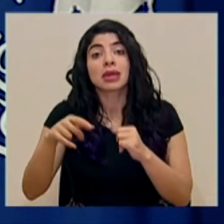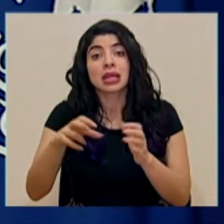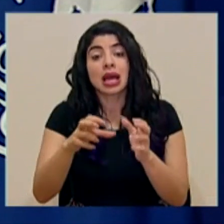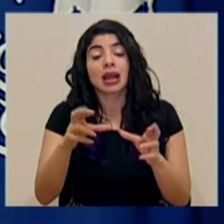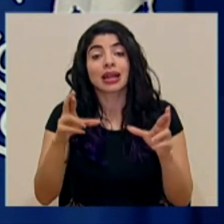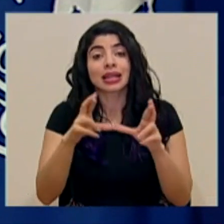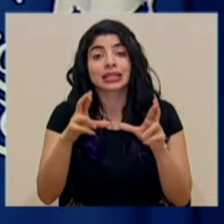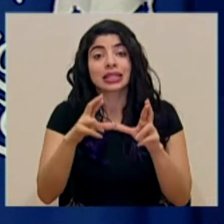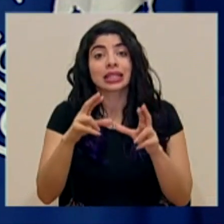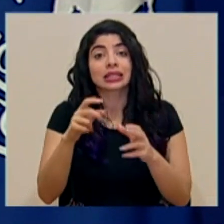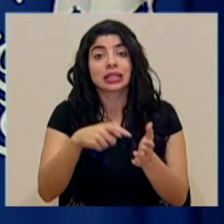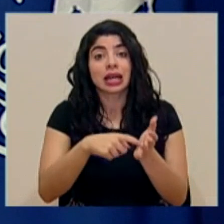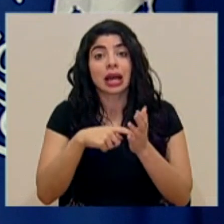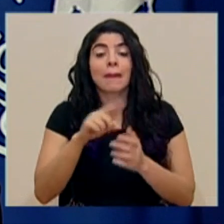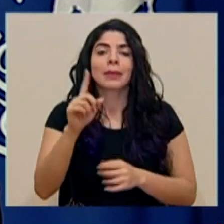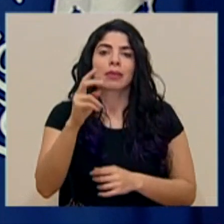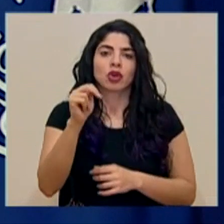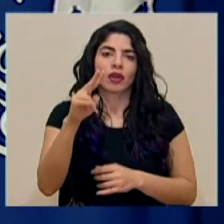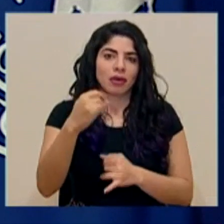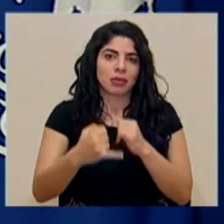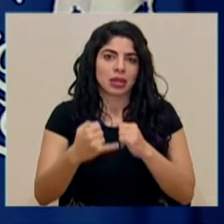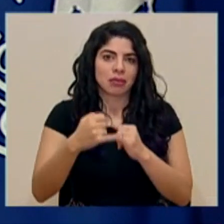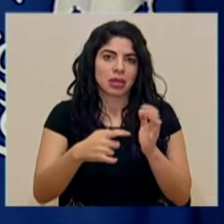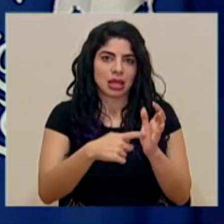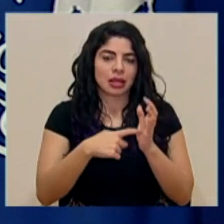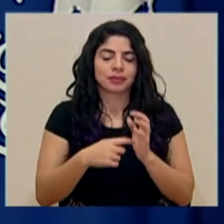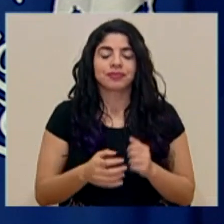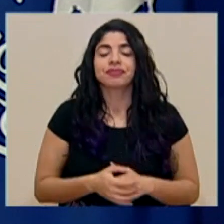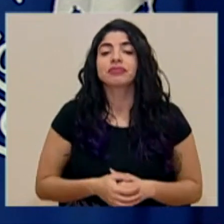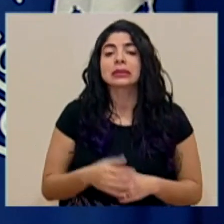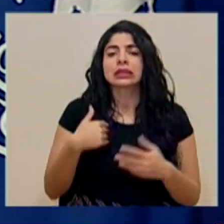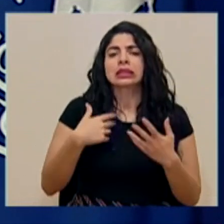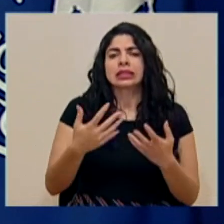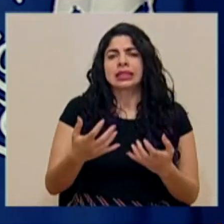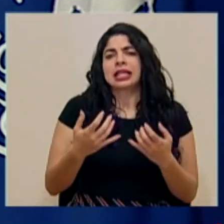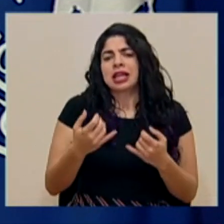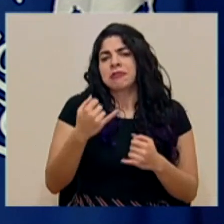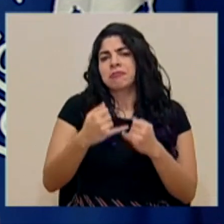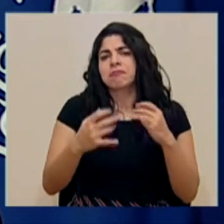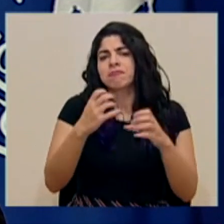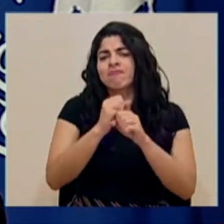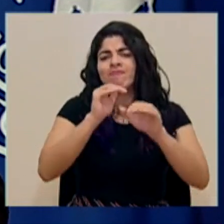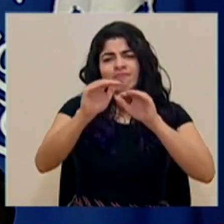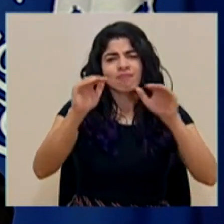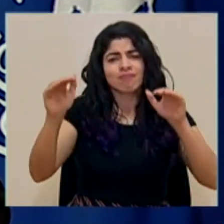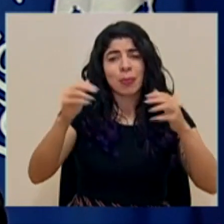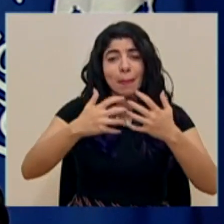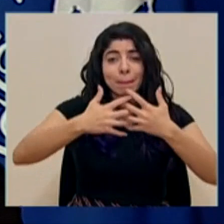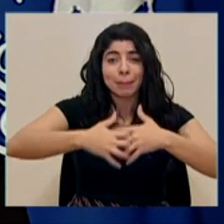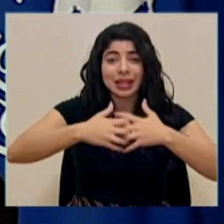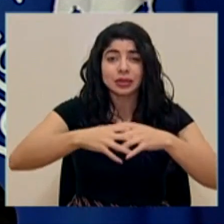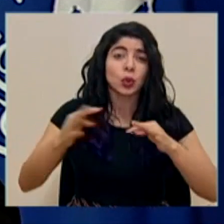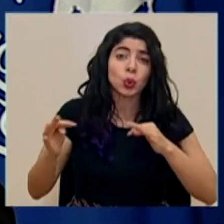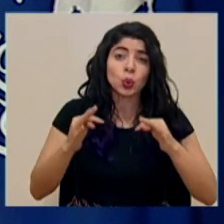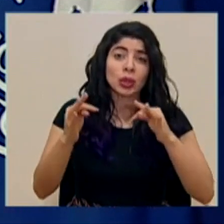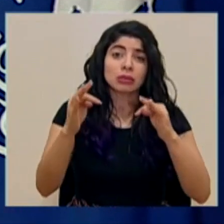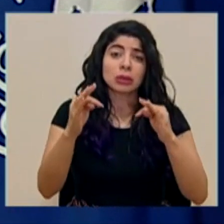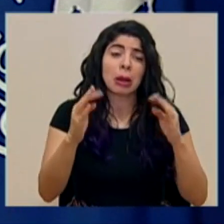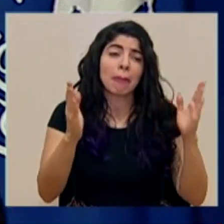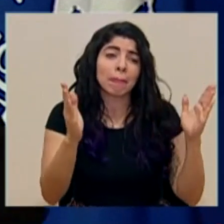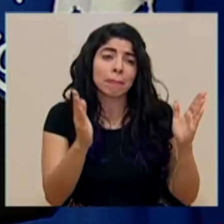noviembre. Yo quiero terminar haciendo un llamado continuo a todas las empresas del sector turístico,